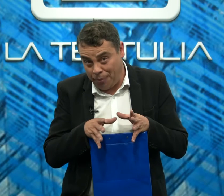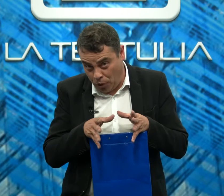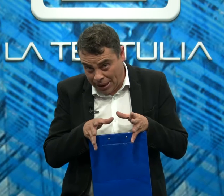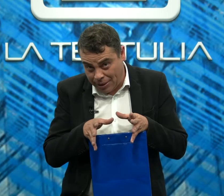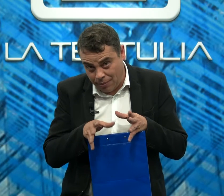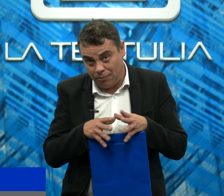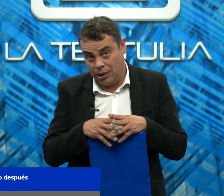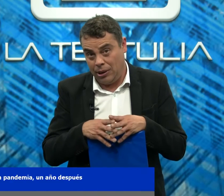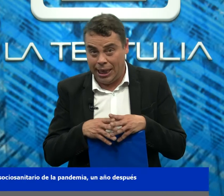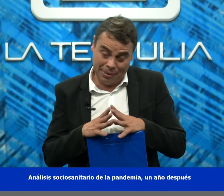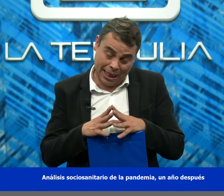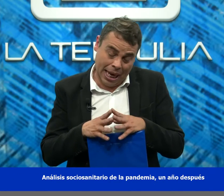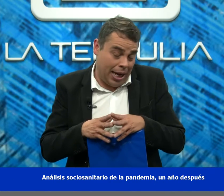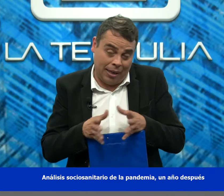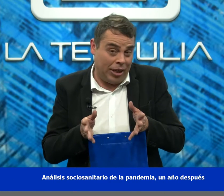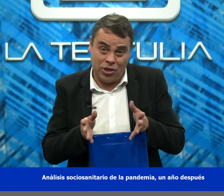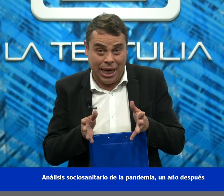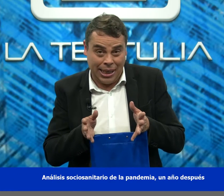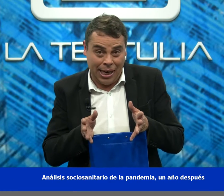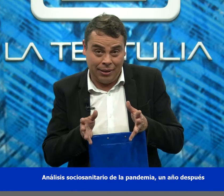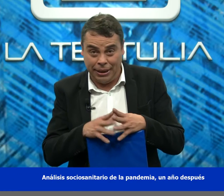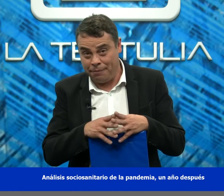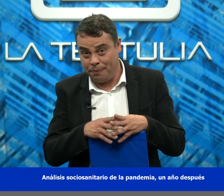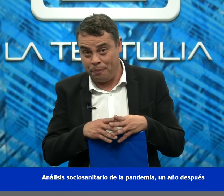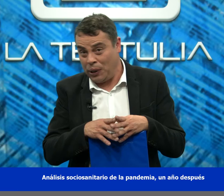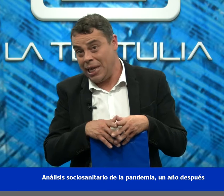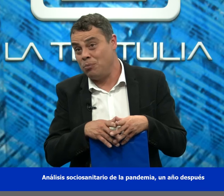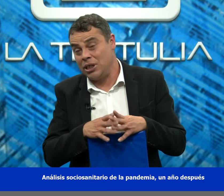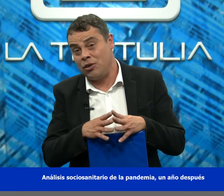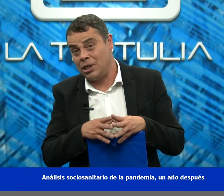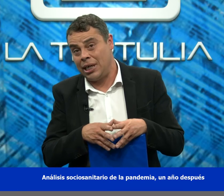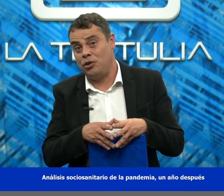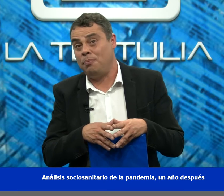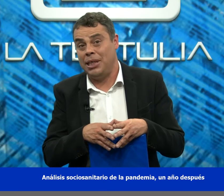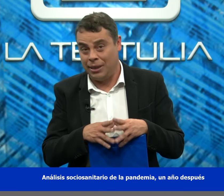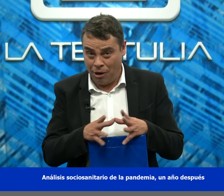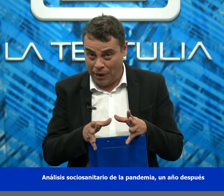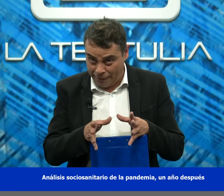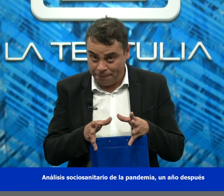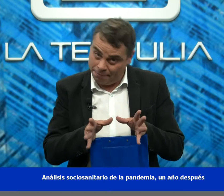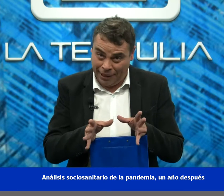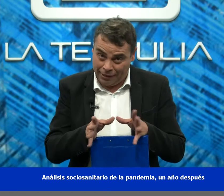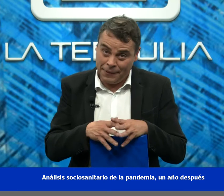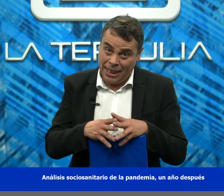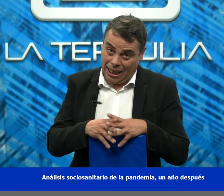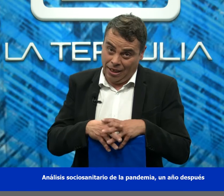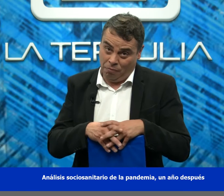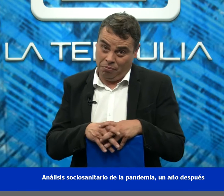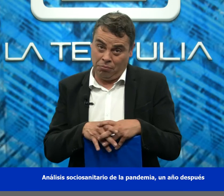año después, hay que empezar a reflexionar ya, porque ya hay muchas cosas que no nos pillan de nuevas.